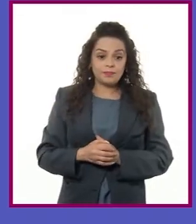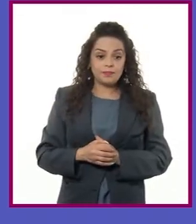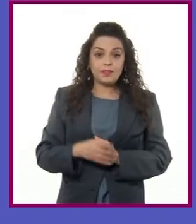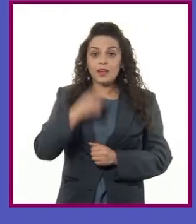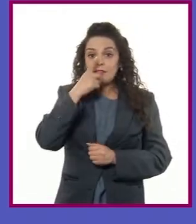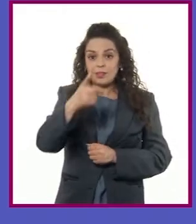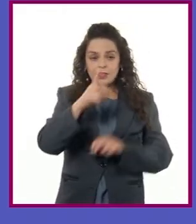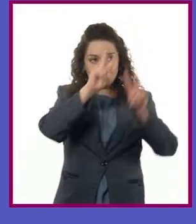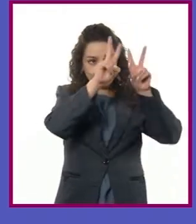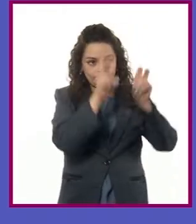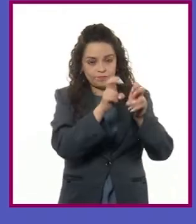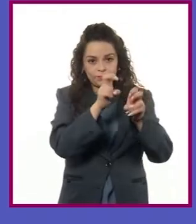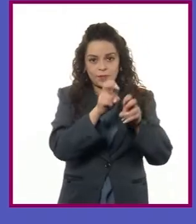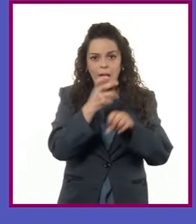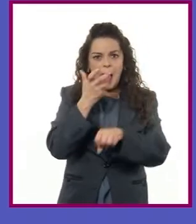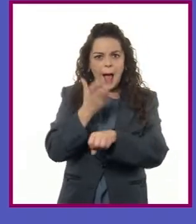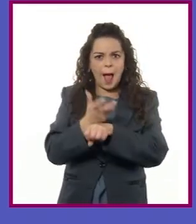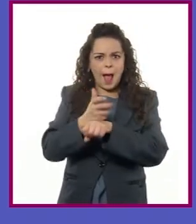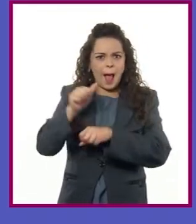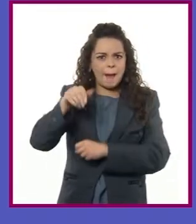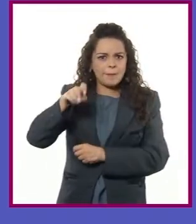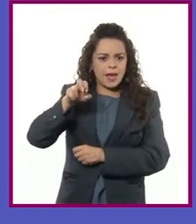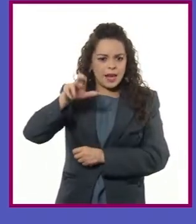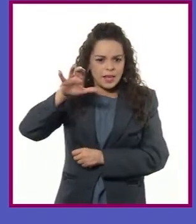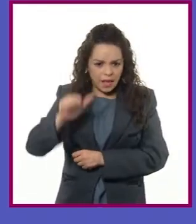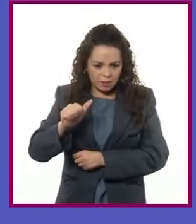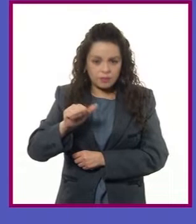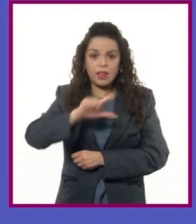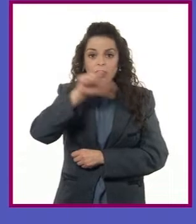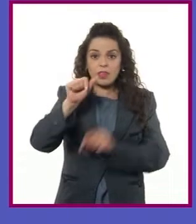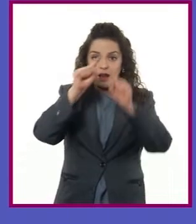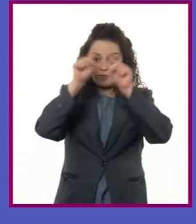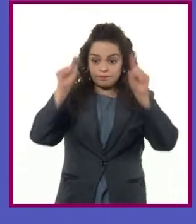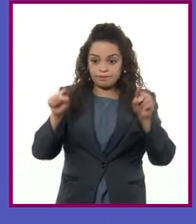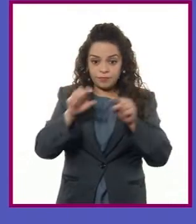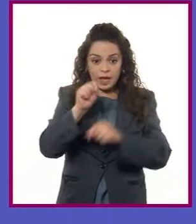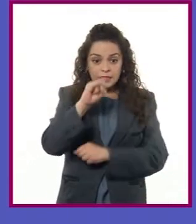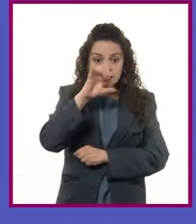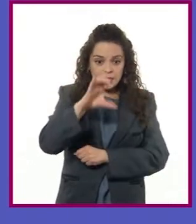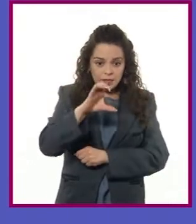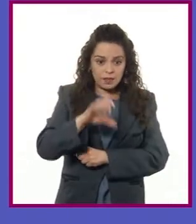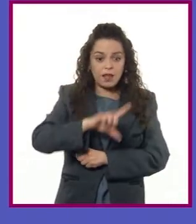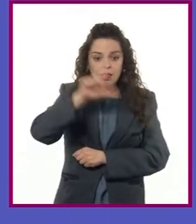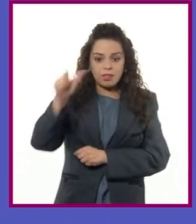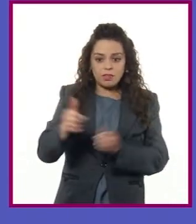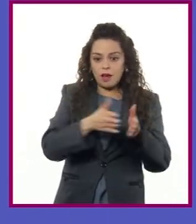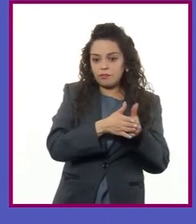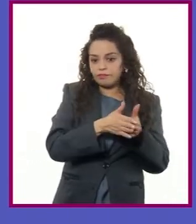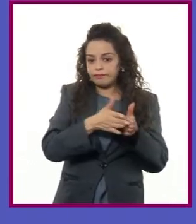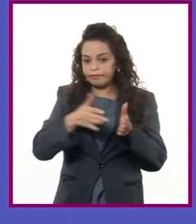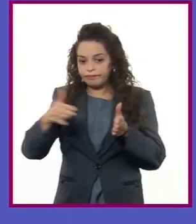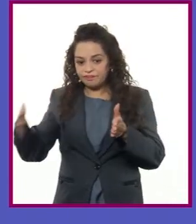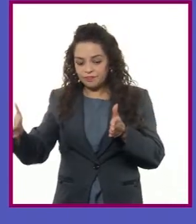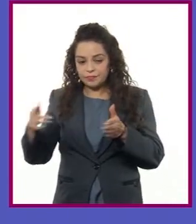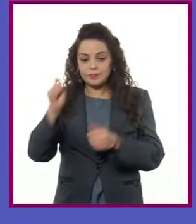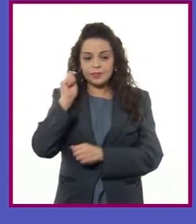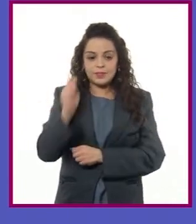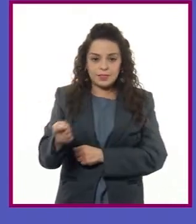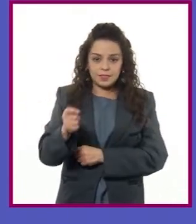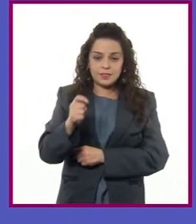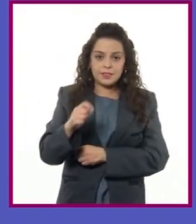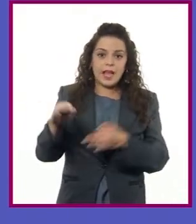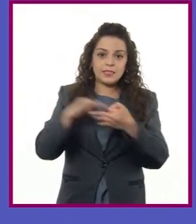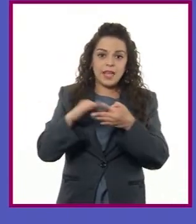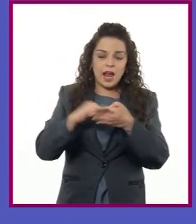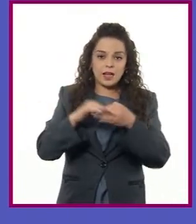encuentra ahora más cerca, entre corchetes, 3 puntos, de regresar astronautas a la Luna. Enviaremos a la primera